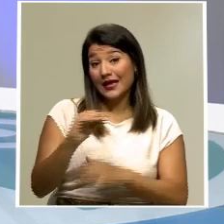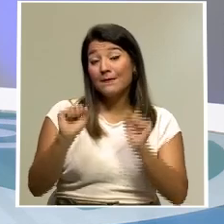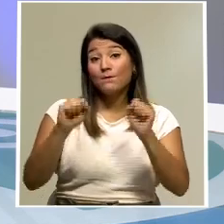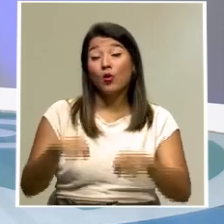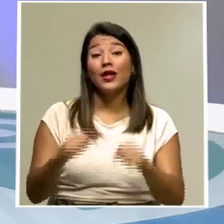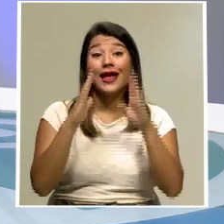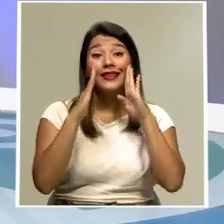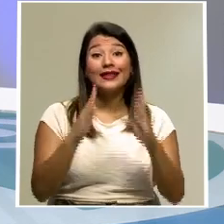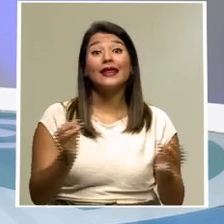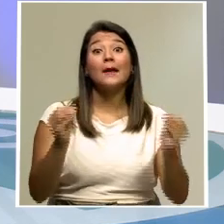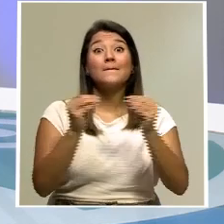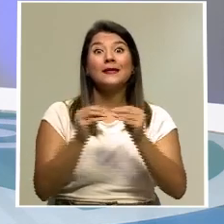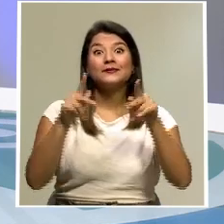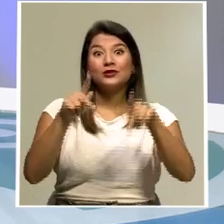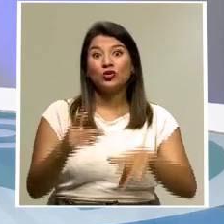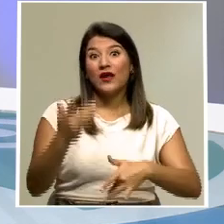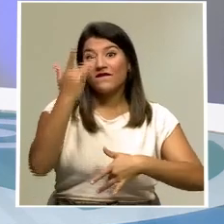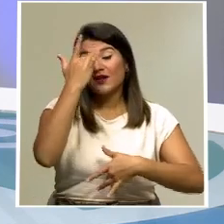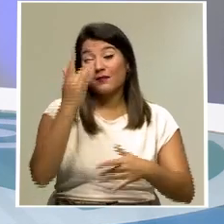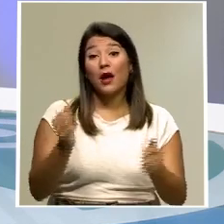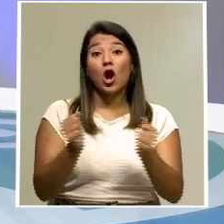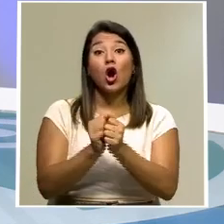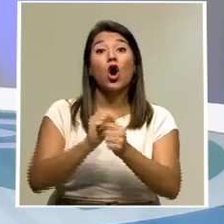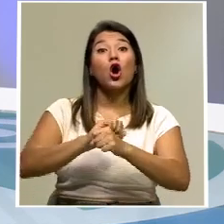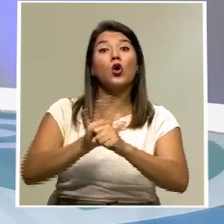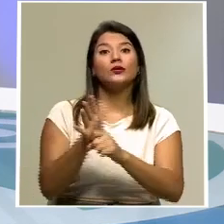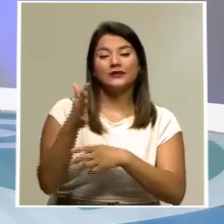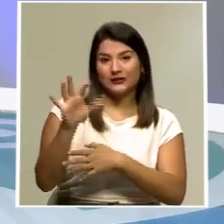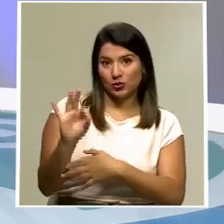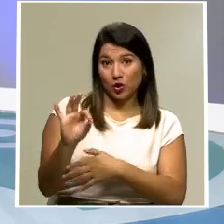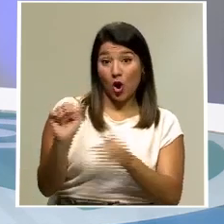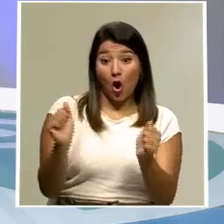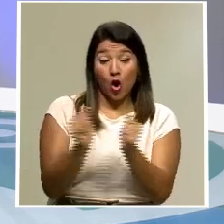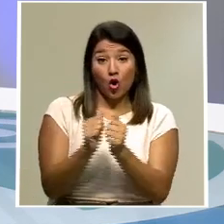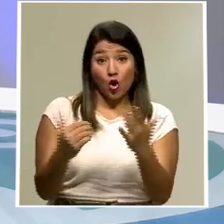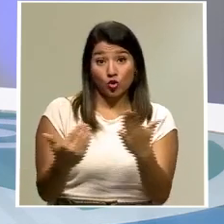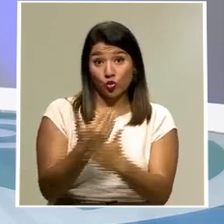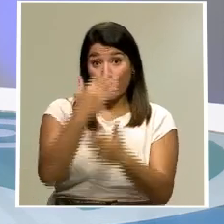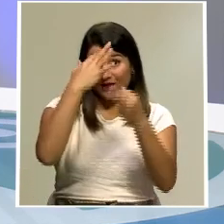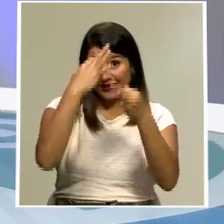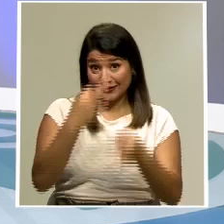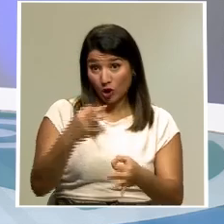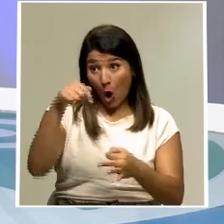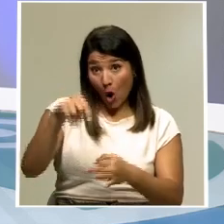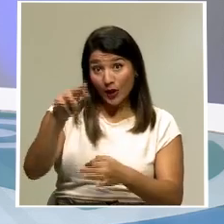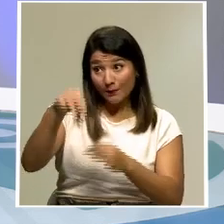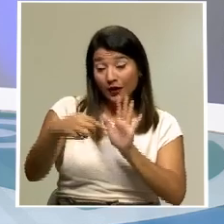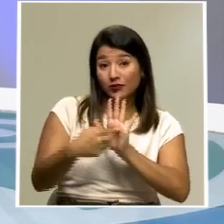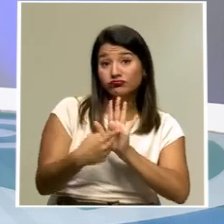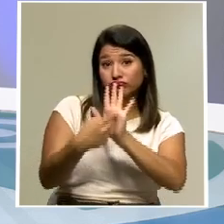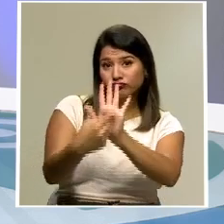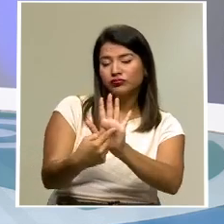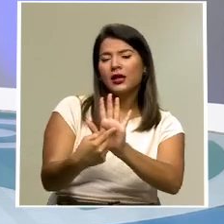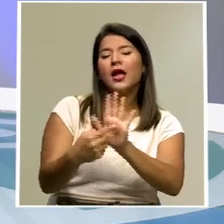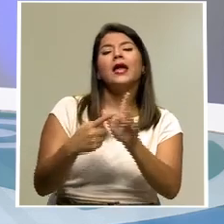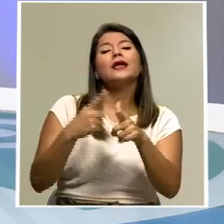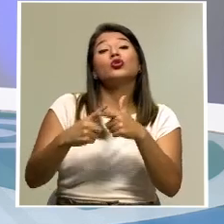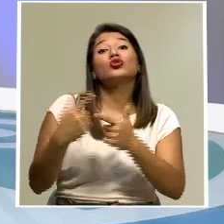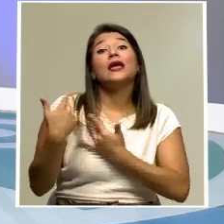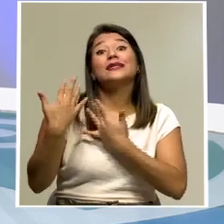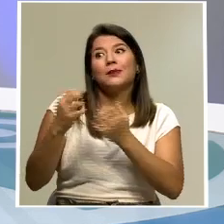con COVID-19. Con las medidas extraordinarias planteadas hoy martes, se espera poder